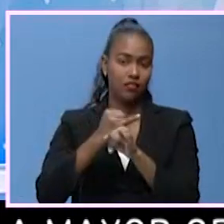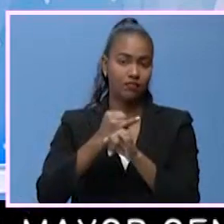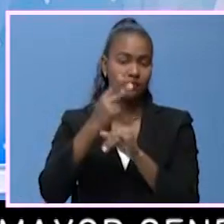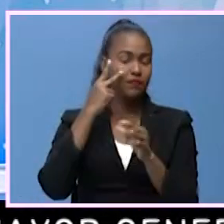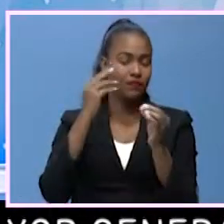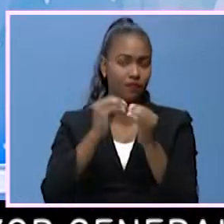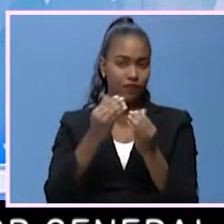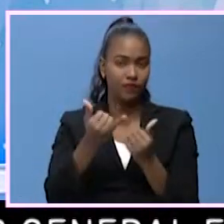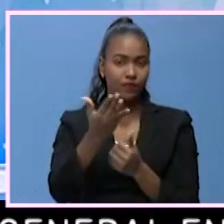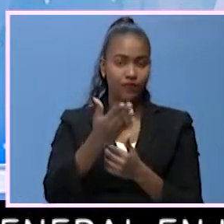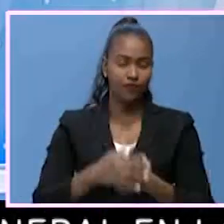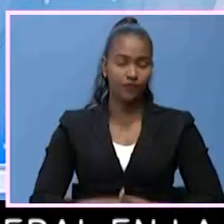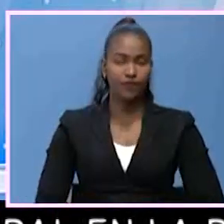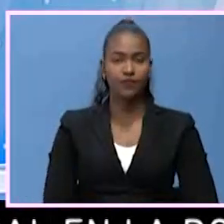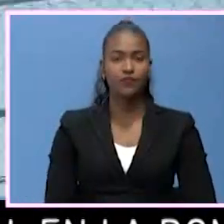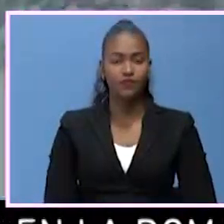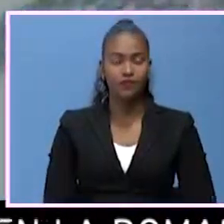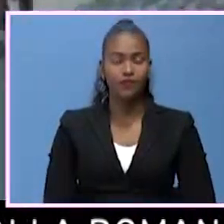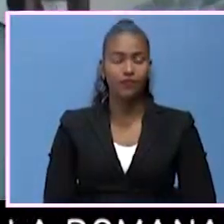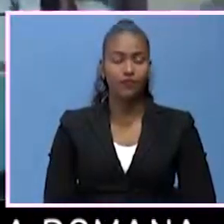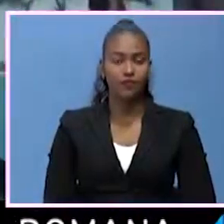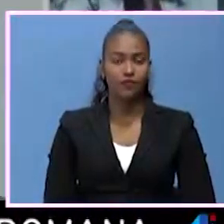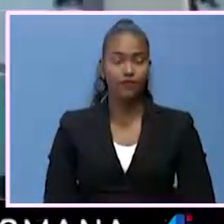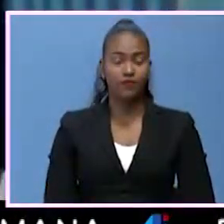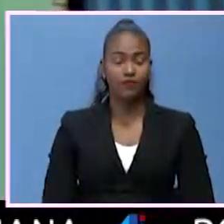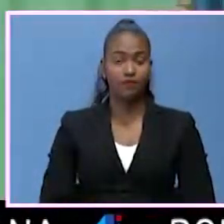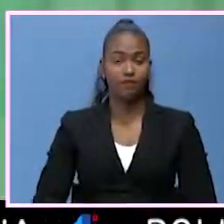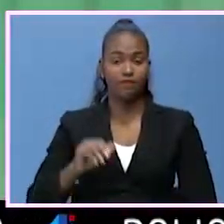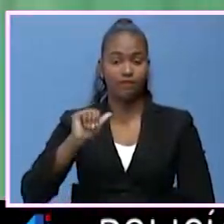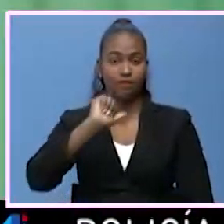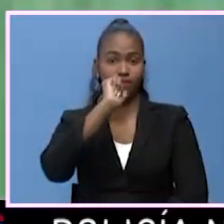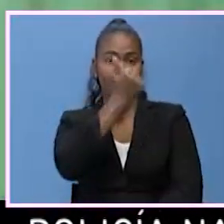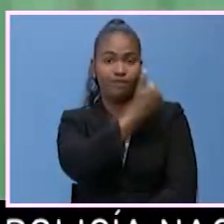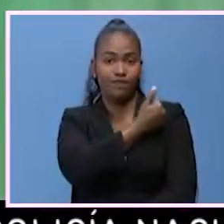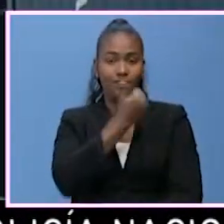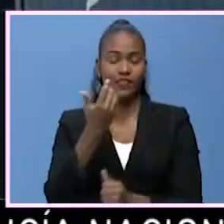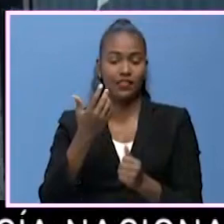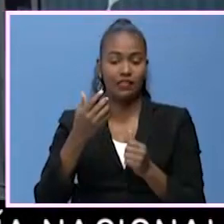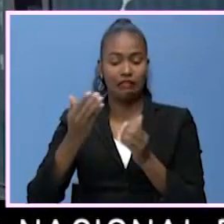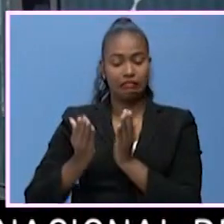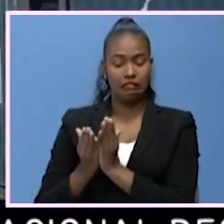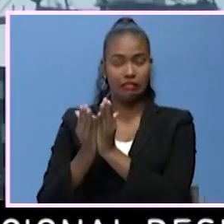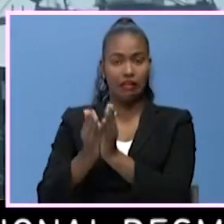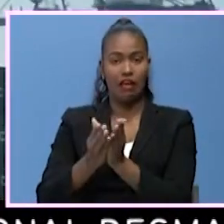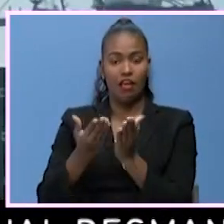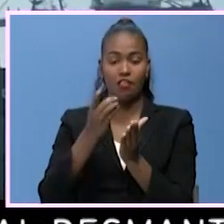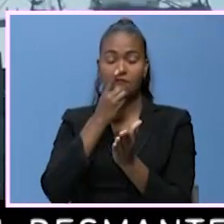Carreras tiene la historia. La Autoridad Portuaria Dominicana logró obtener